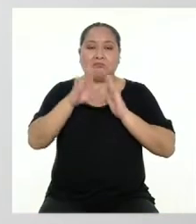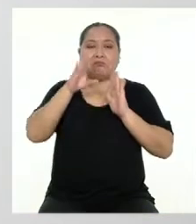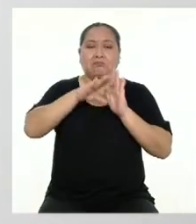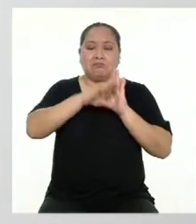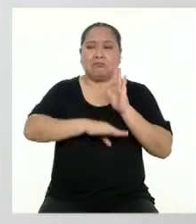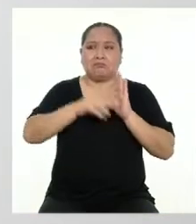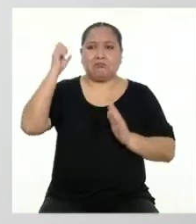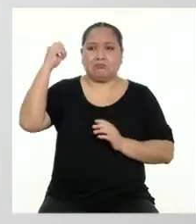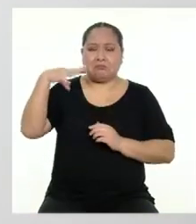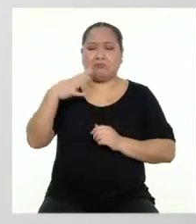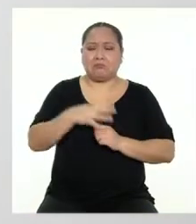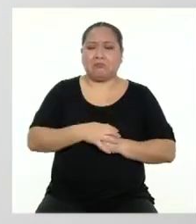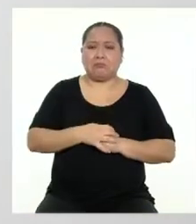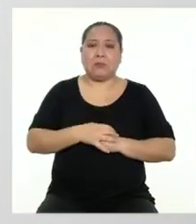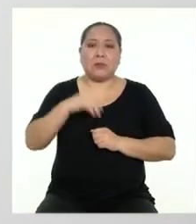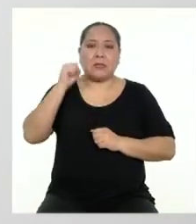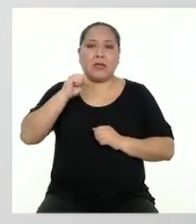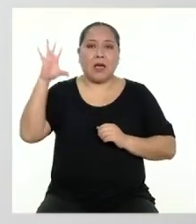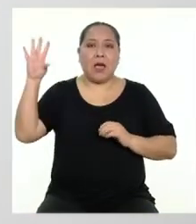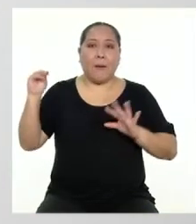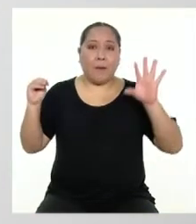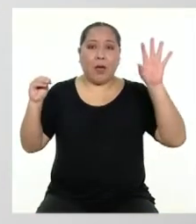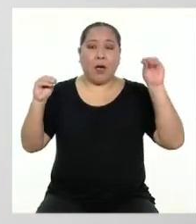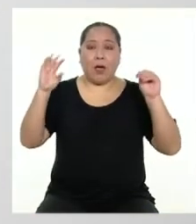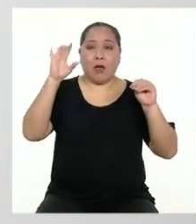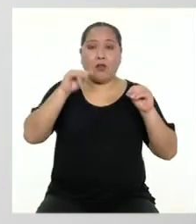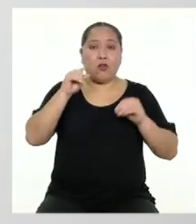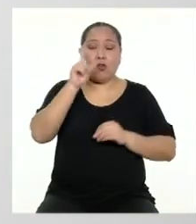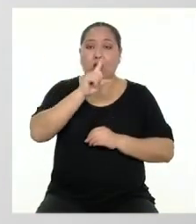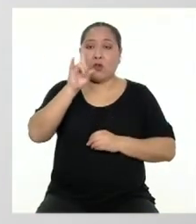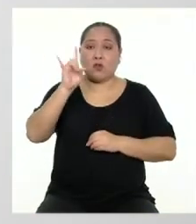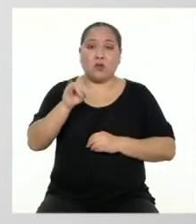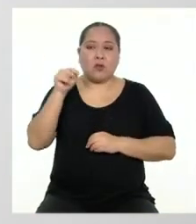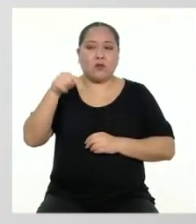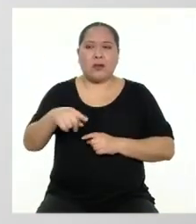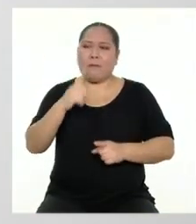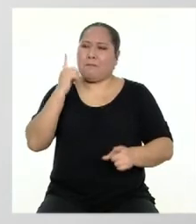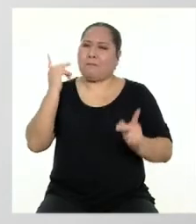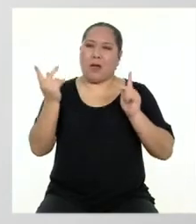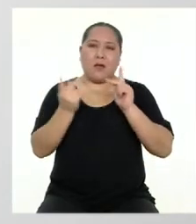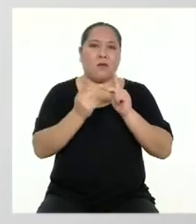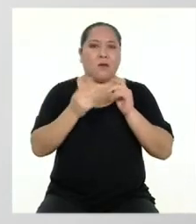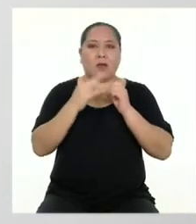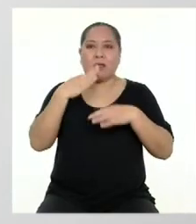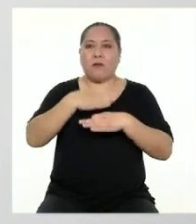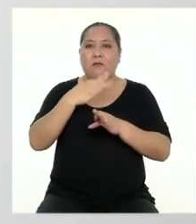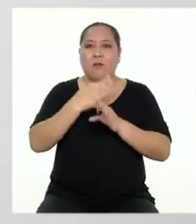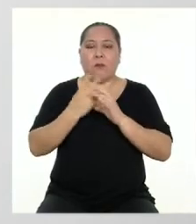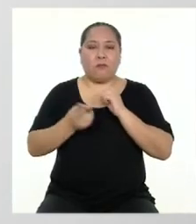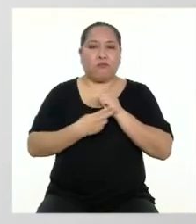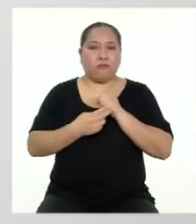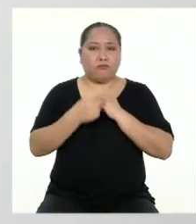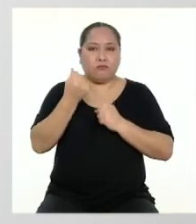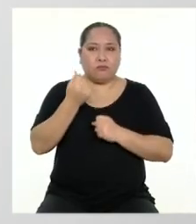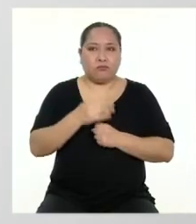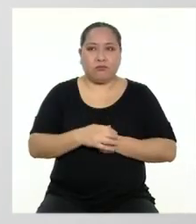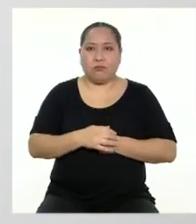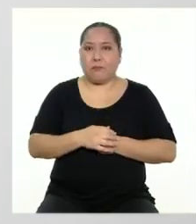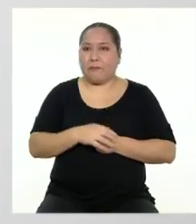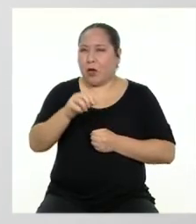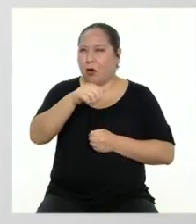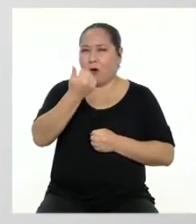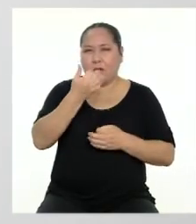luz. Sí, el apagar las luces innecesarias es una excelente forma de ahorro, pero existe otra forma que quizás nadie la